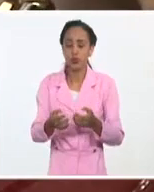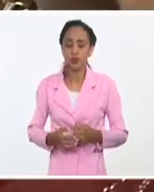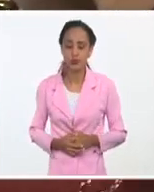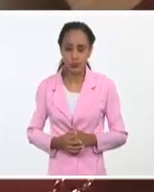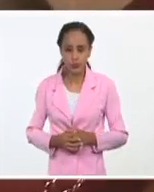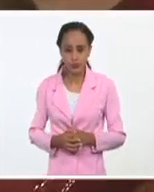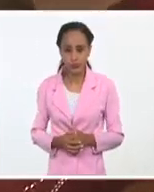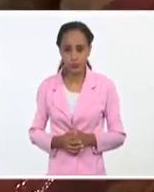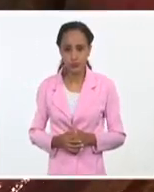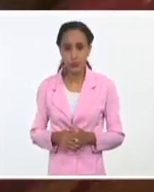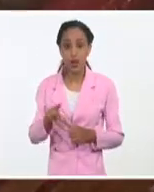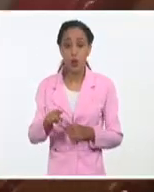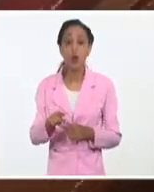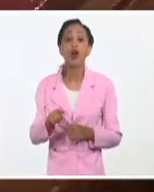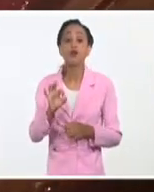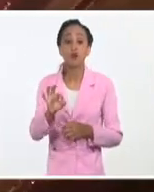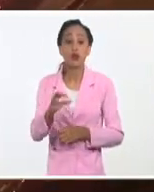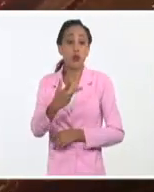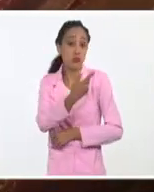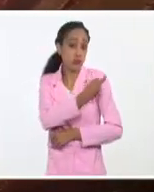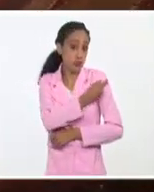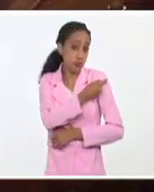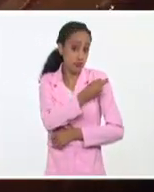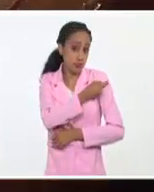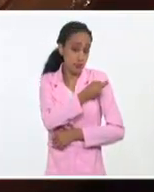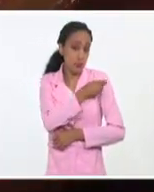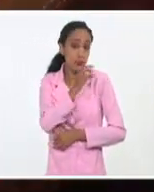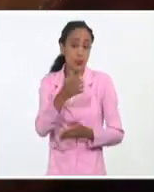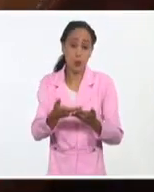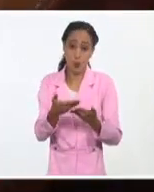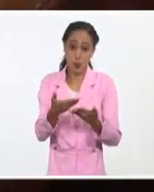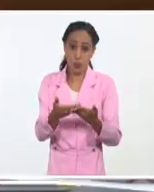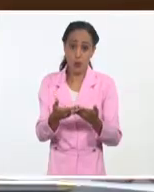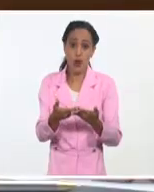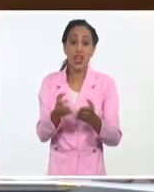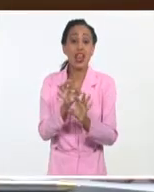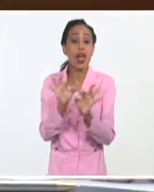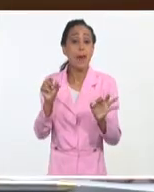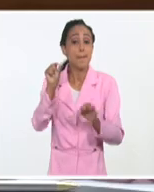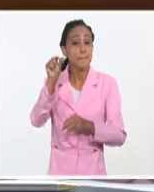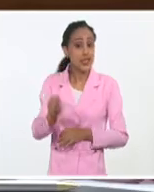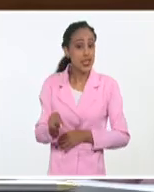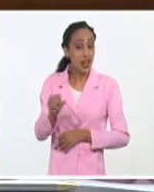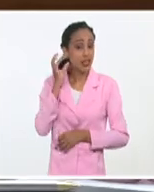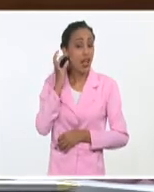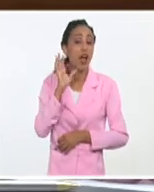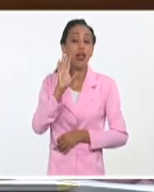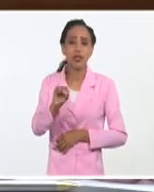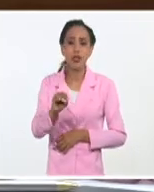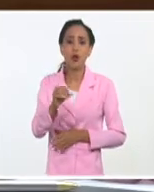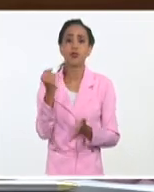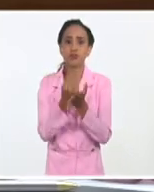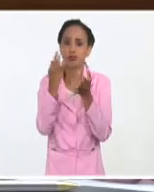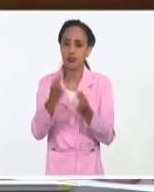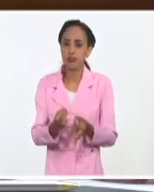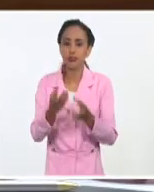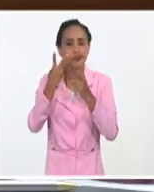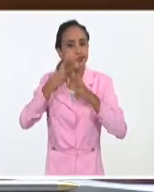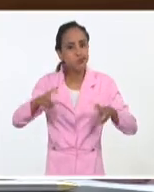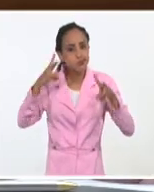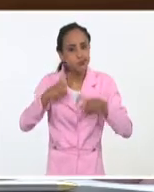prosiguen los ensayos y estudios con los candidatos vacunales y entre ellos, la especialista destacó la aprobación de un estudio de intervención con el empleo